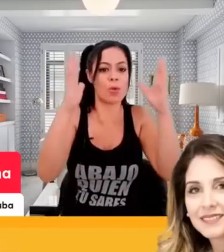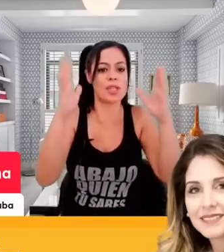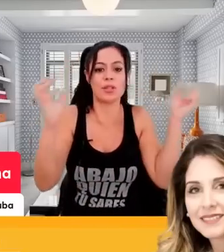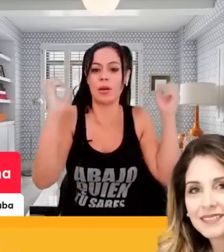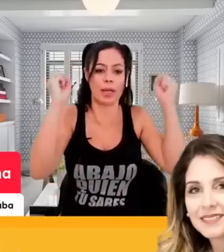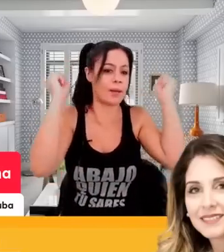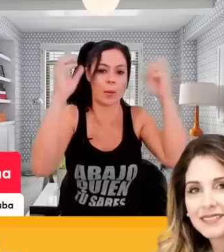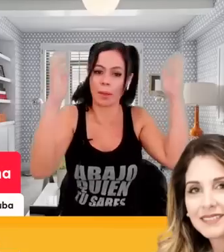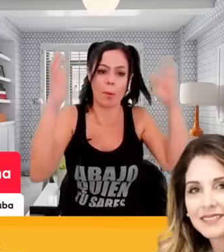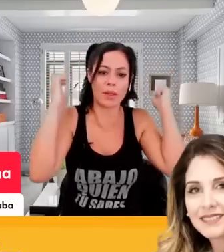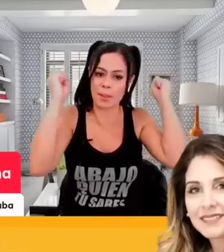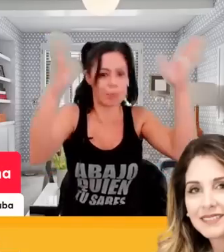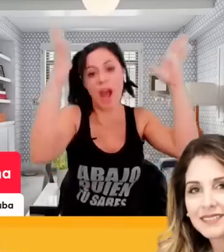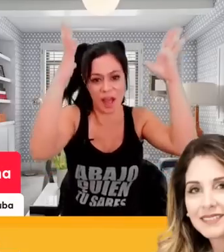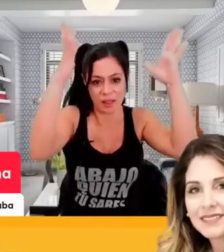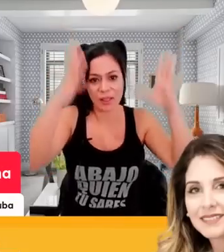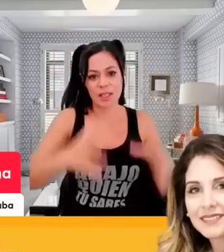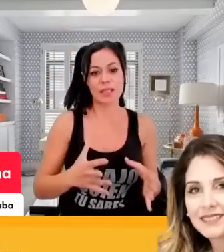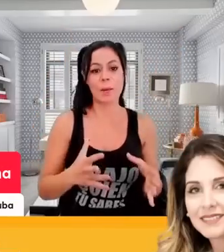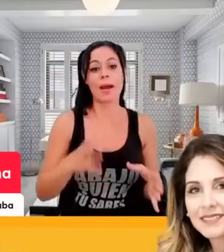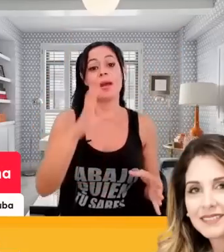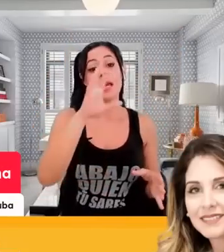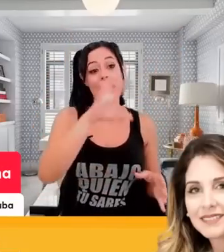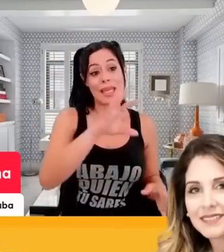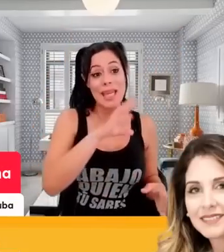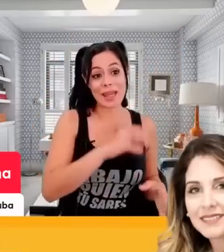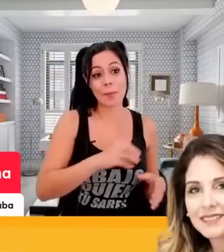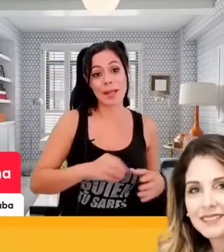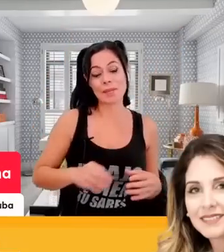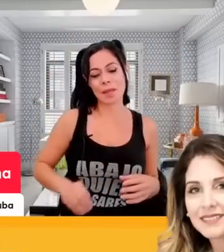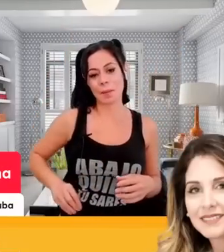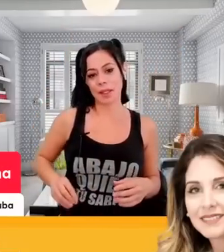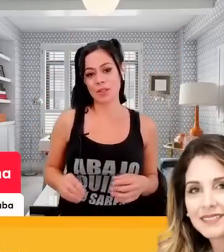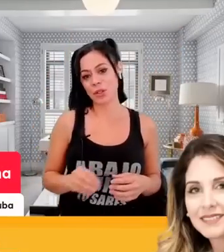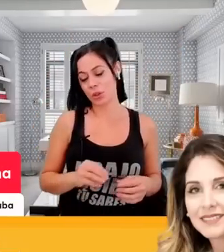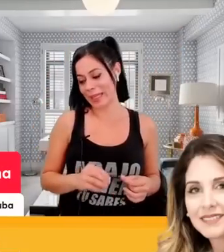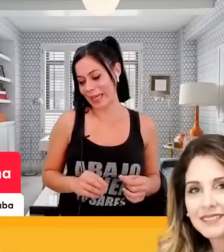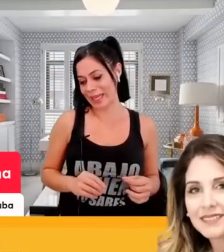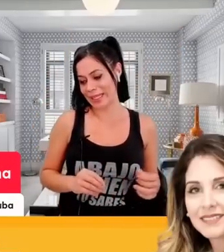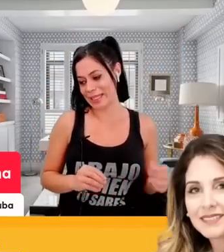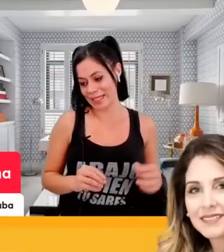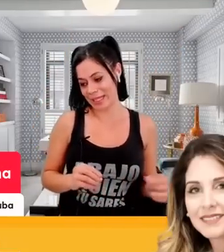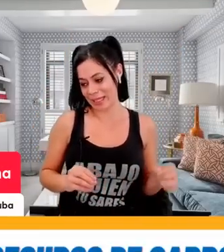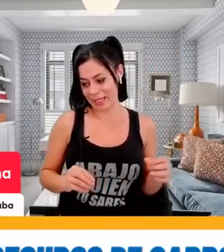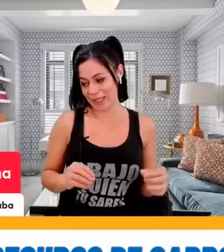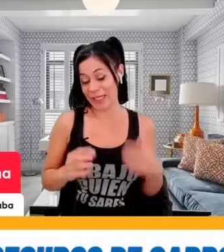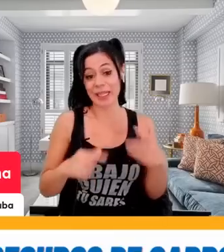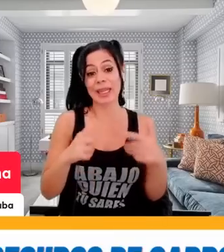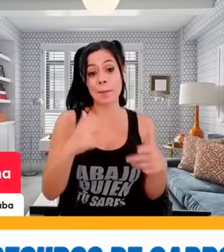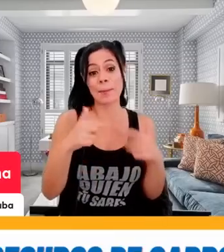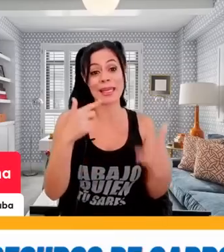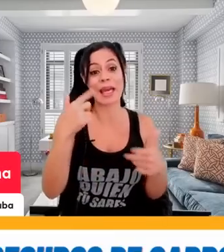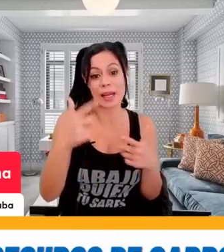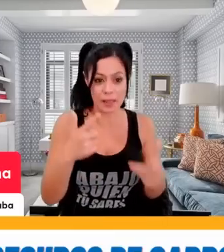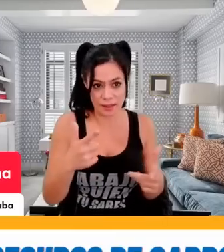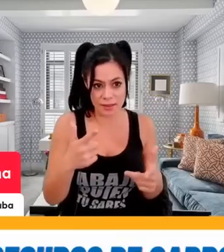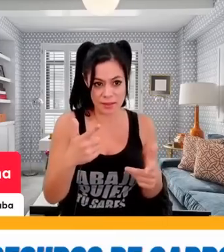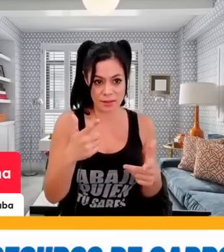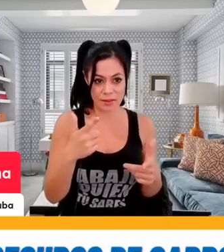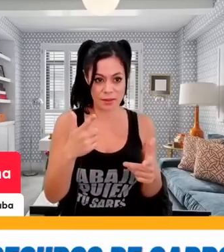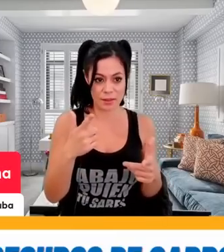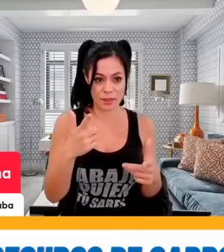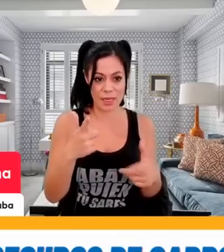está en ebullición, que en cualquier momento hace ¡pa! Y se va. Y además me llama la atención de que dice que tienen que ir a